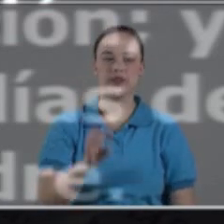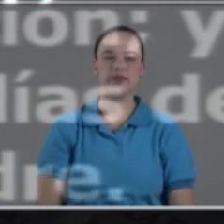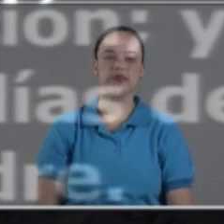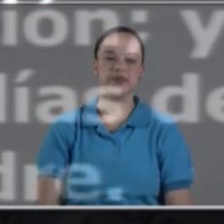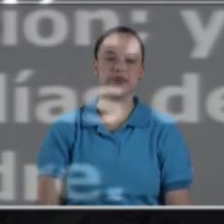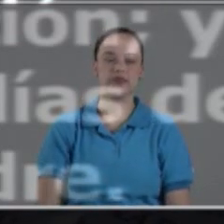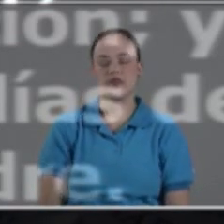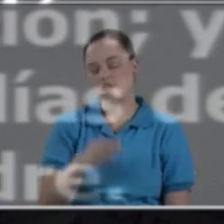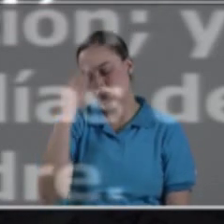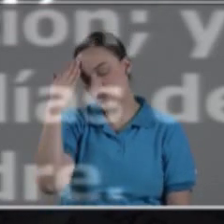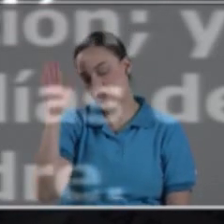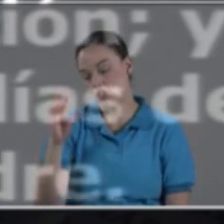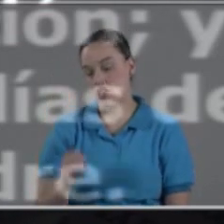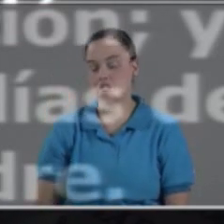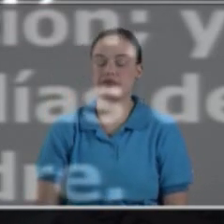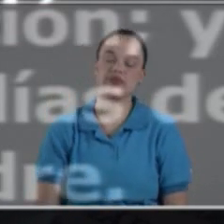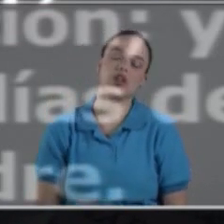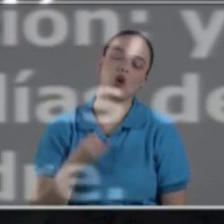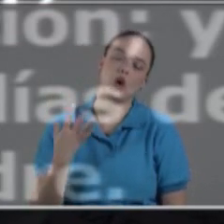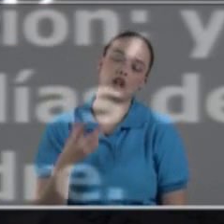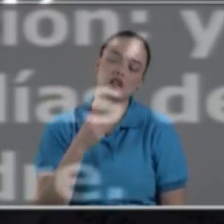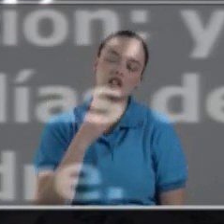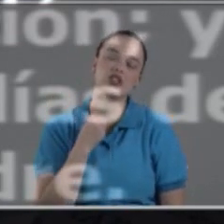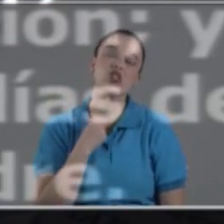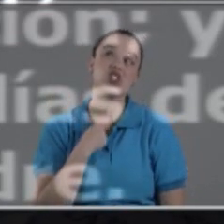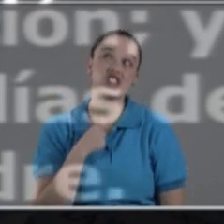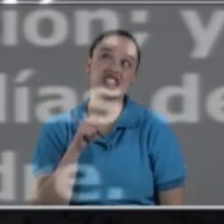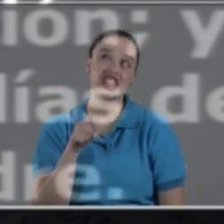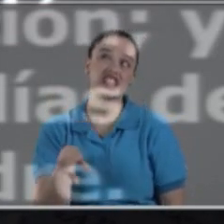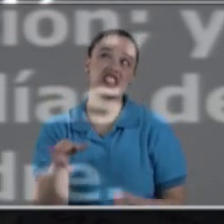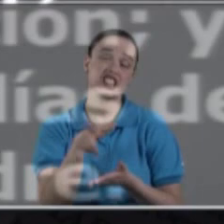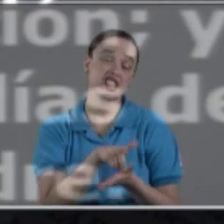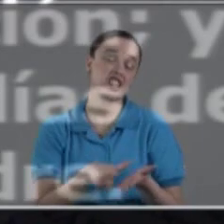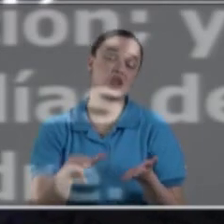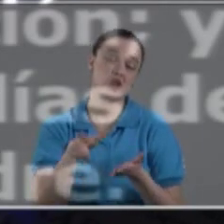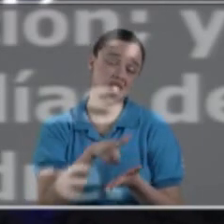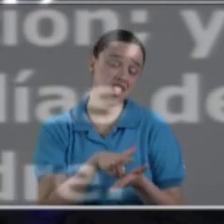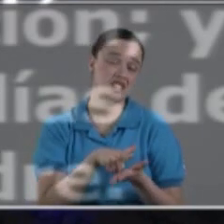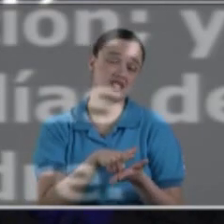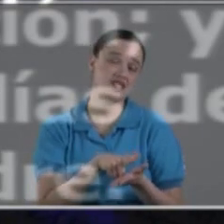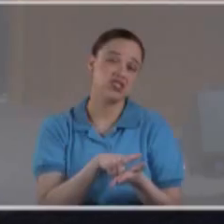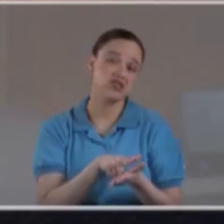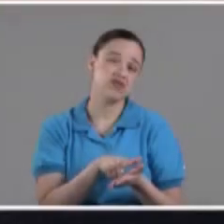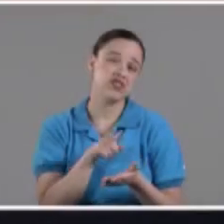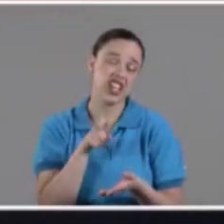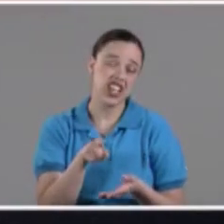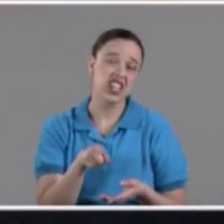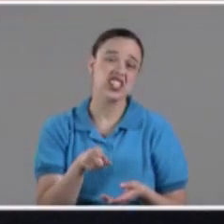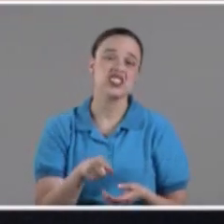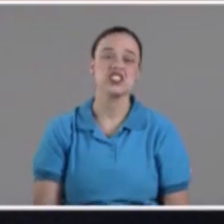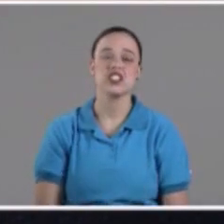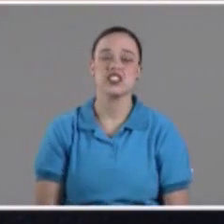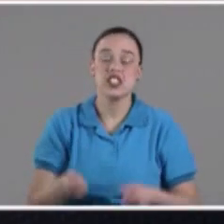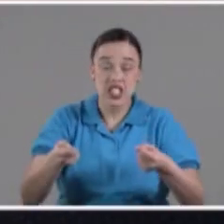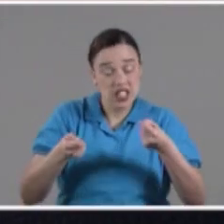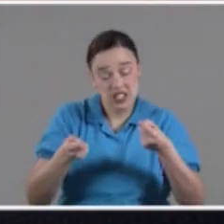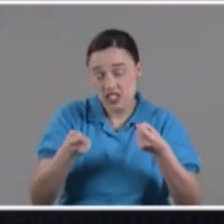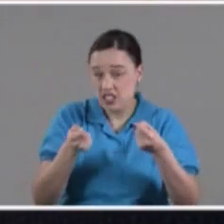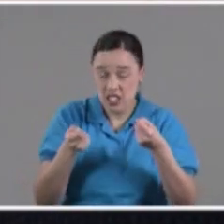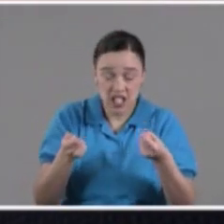no sé cuánto les guste Esa era ese ese flor ese ese trial